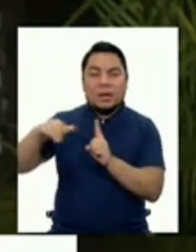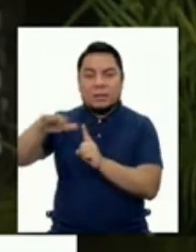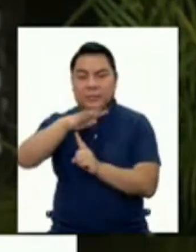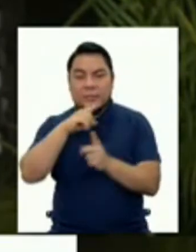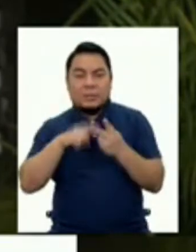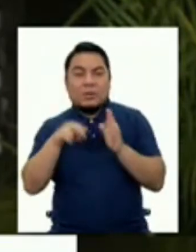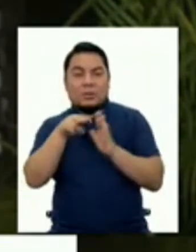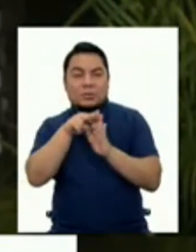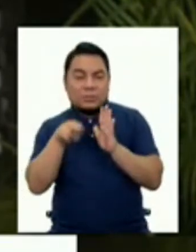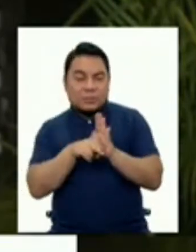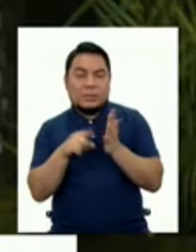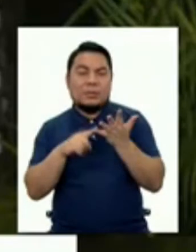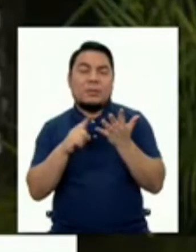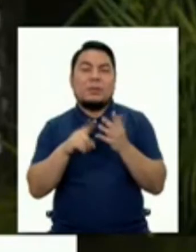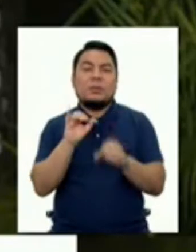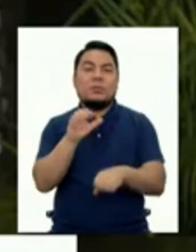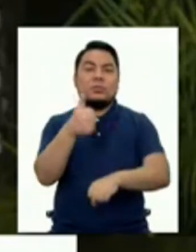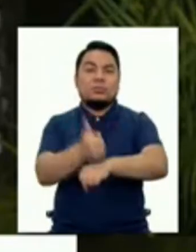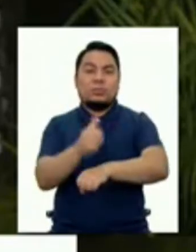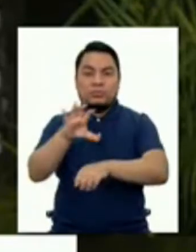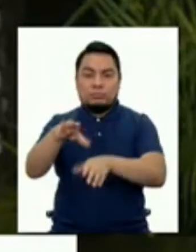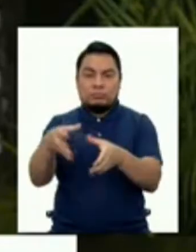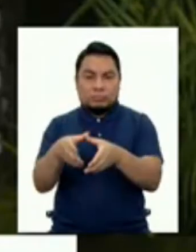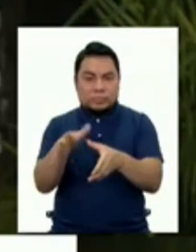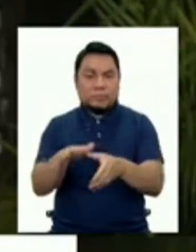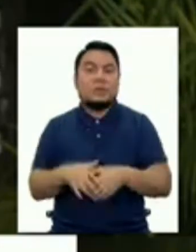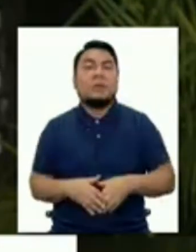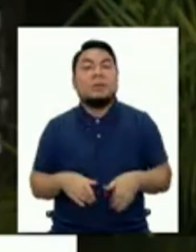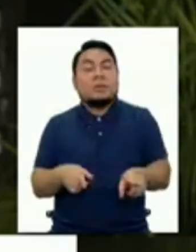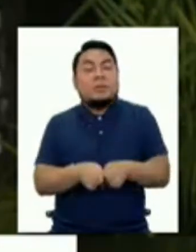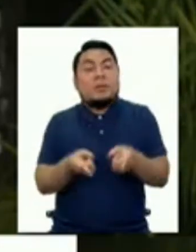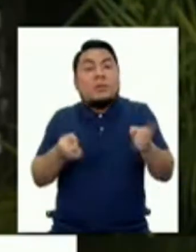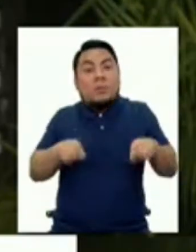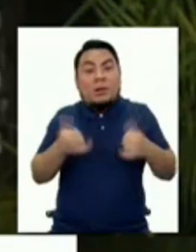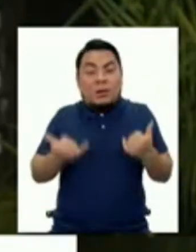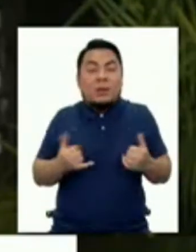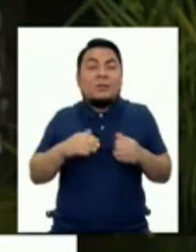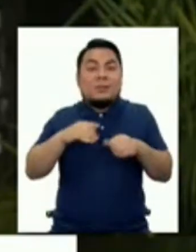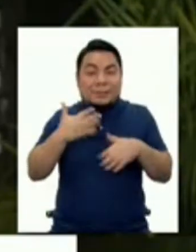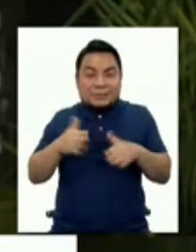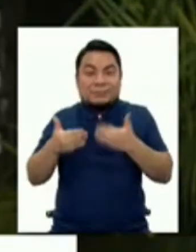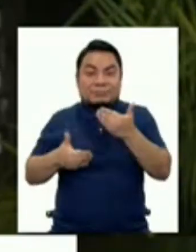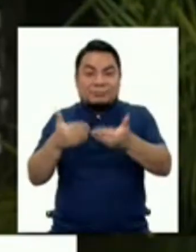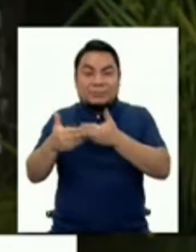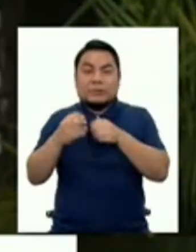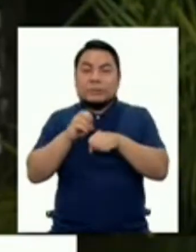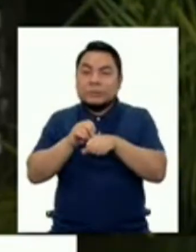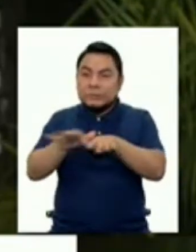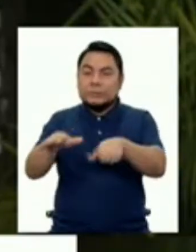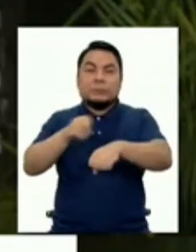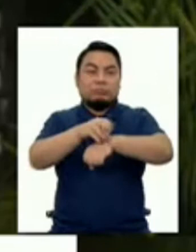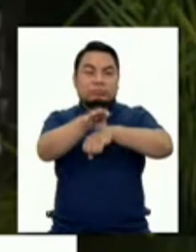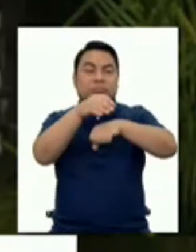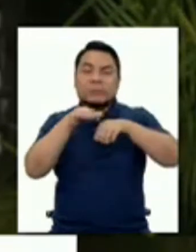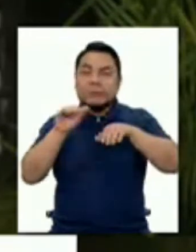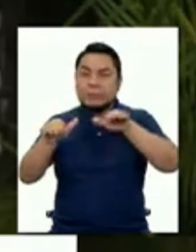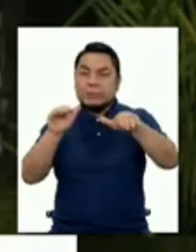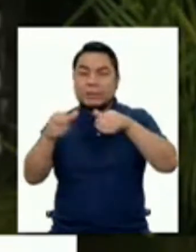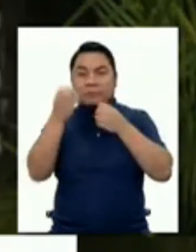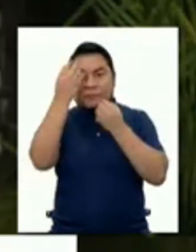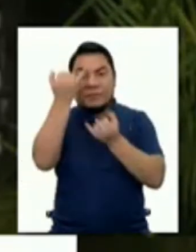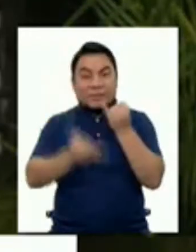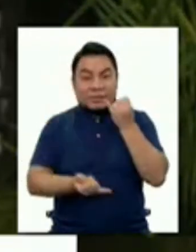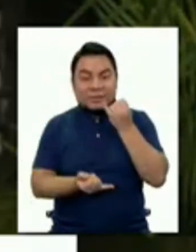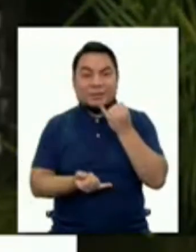el normativo, el institucional. Y justamente cuando estamos en pleno proceso de sensibilización de este informe